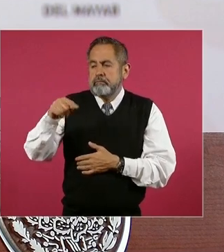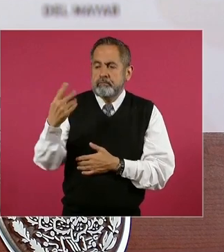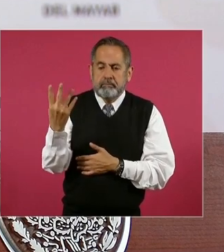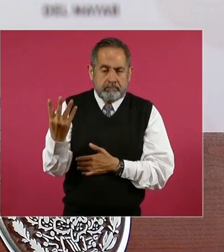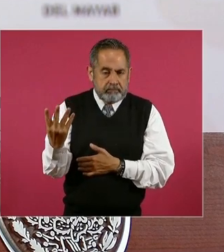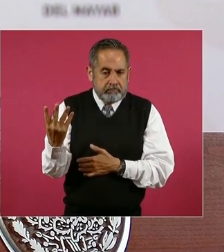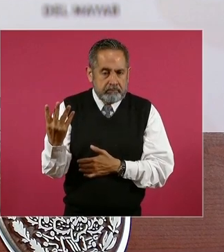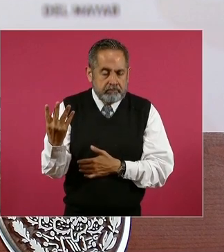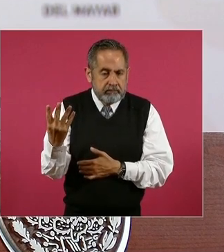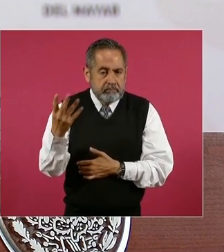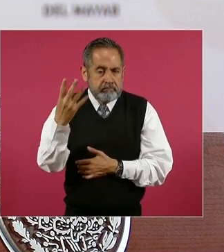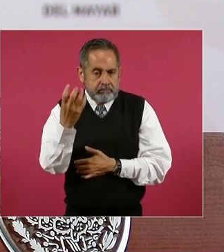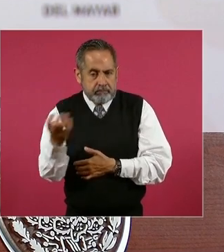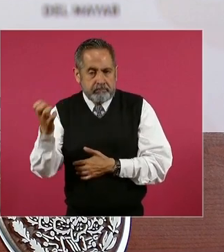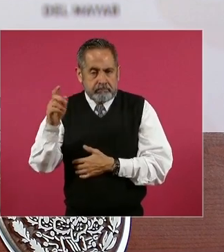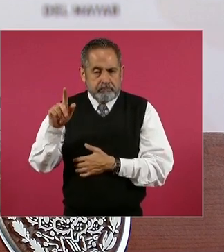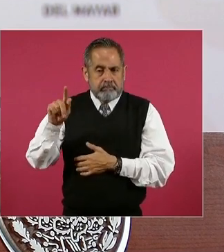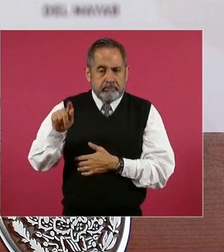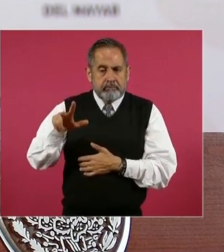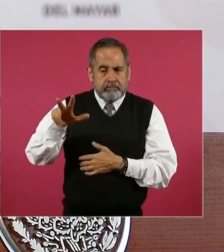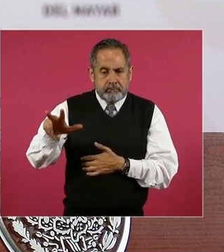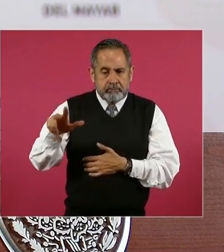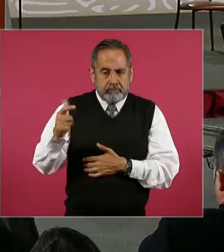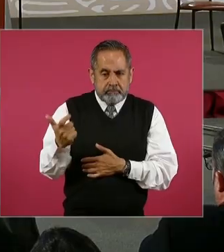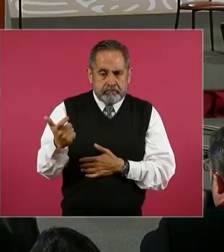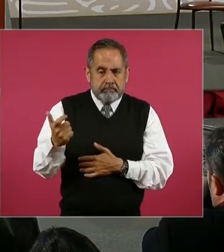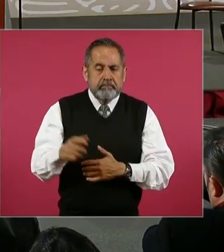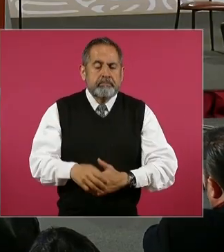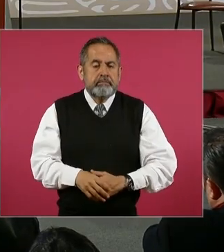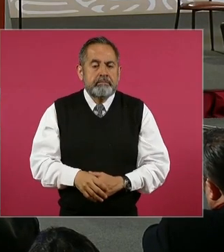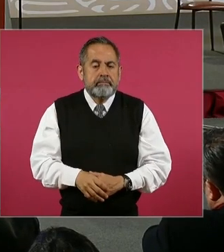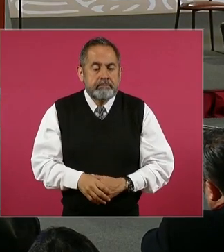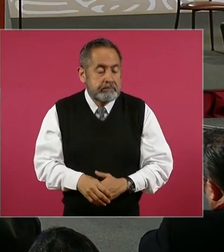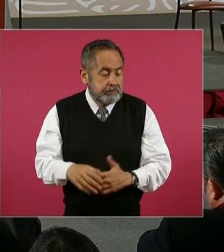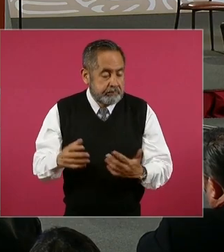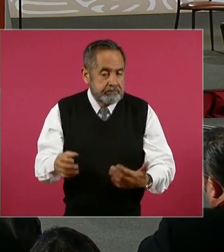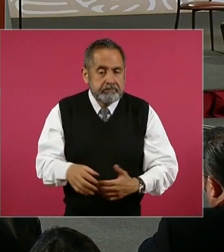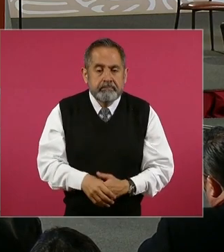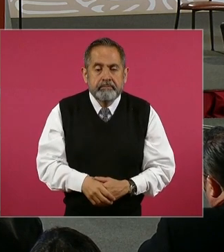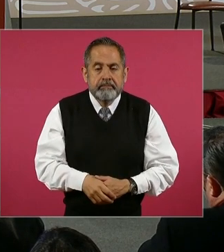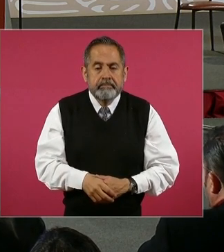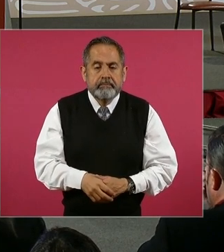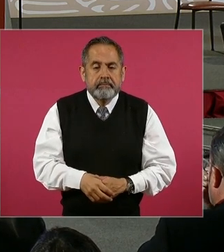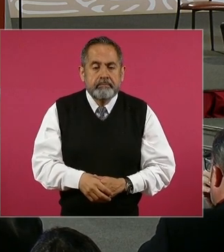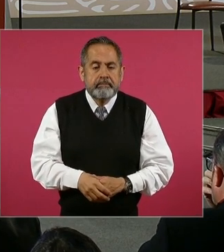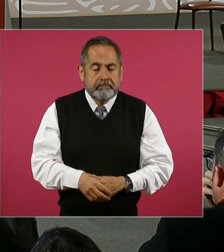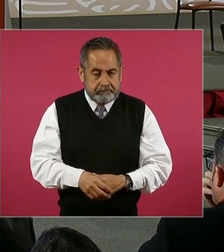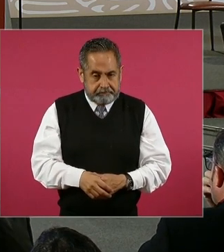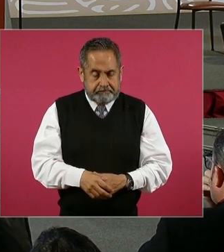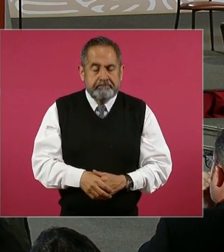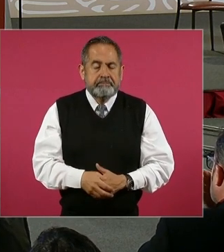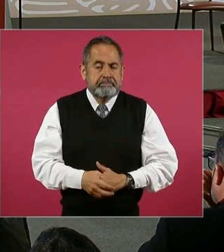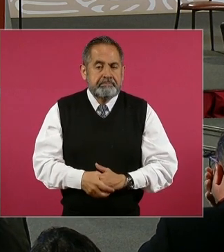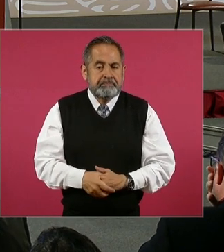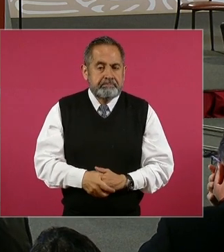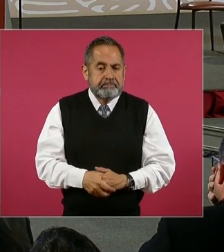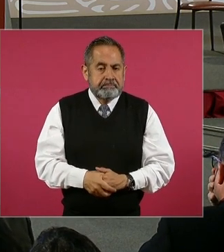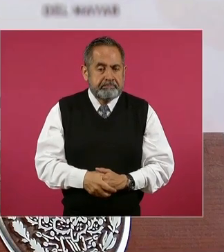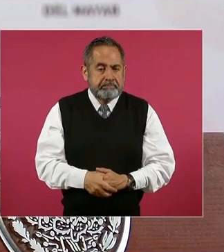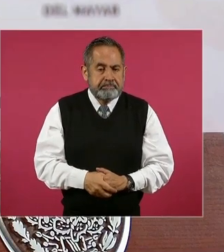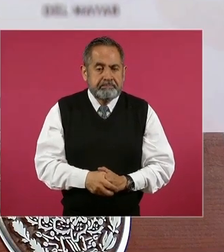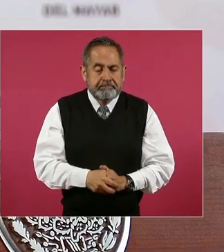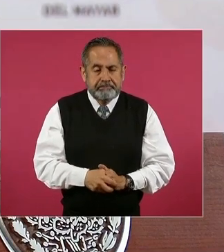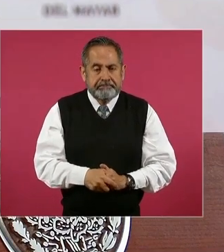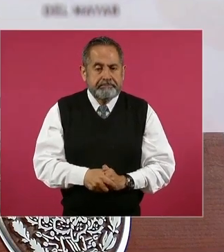974 478 pesos el ahora bien de